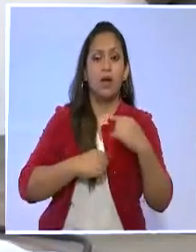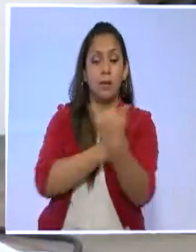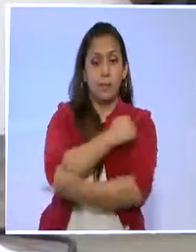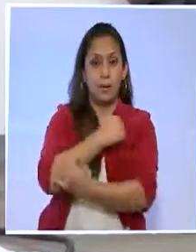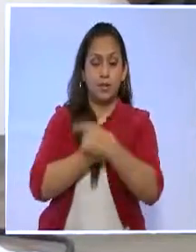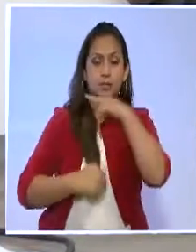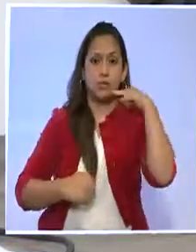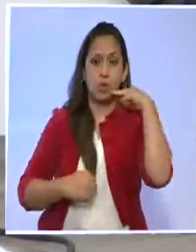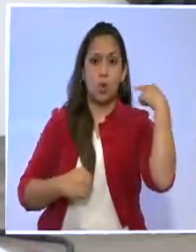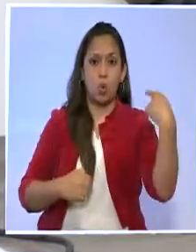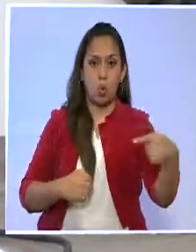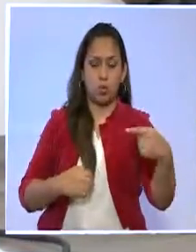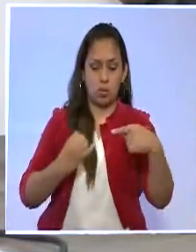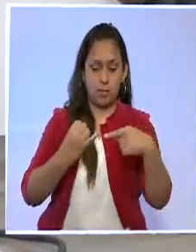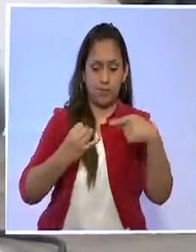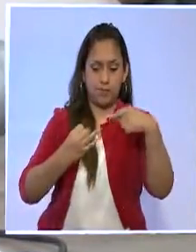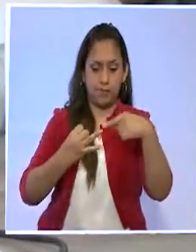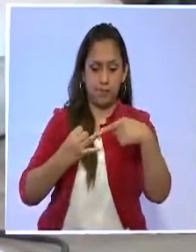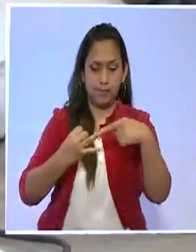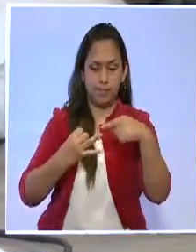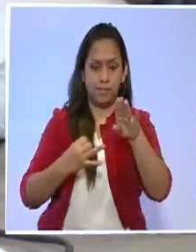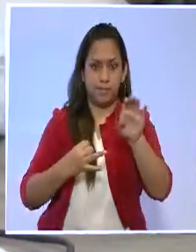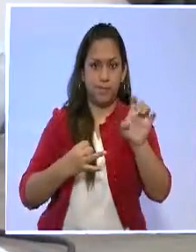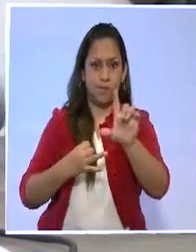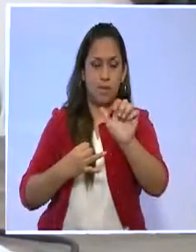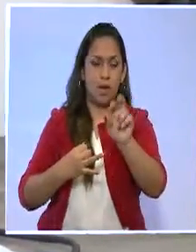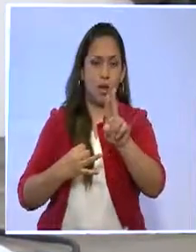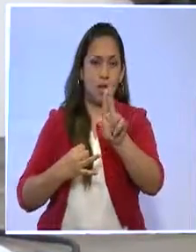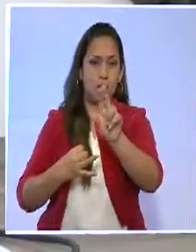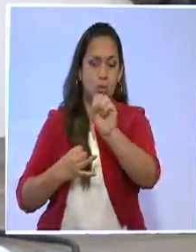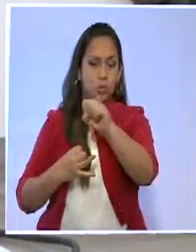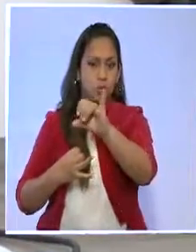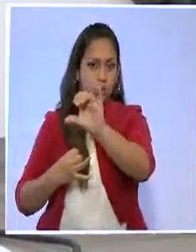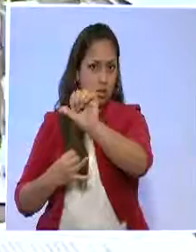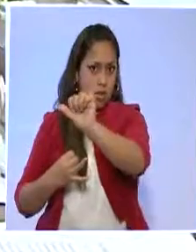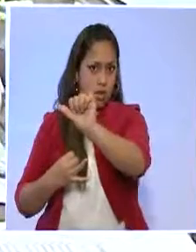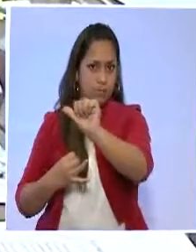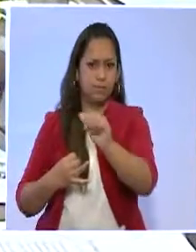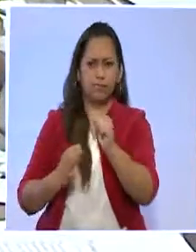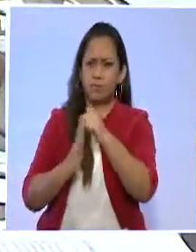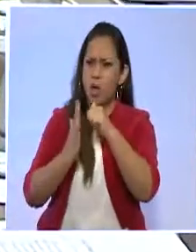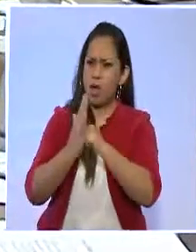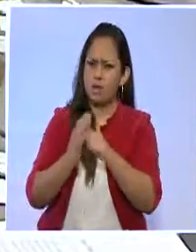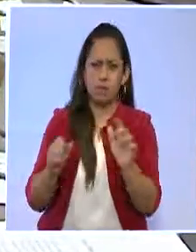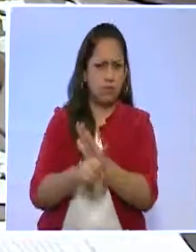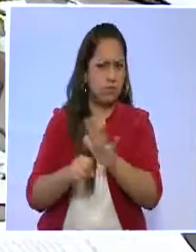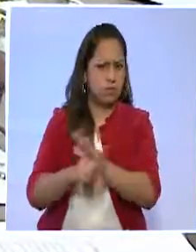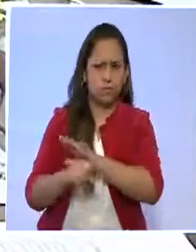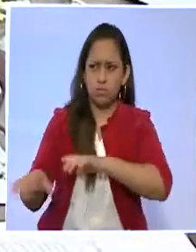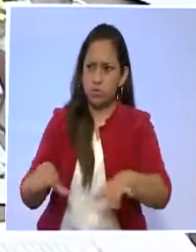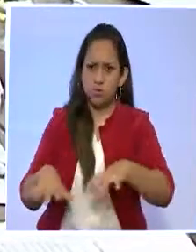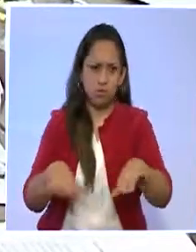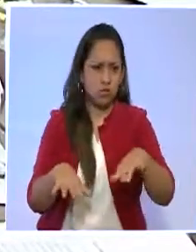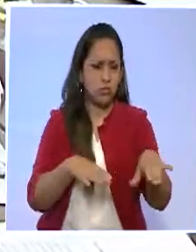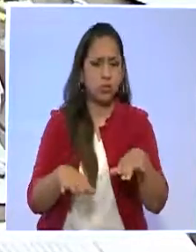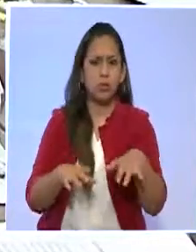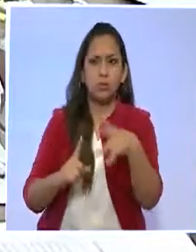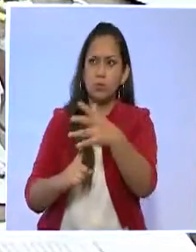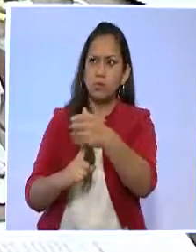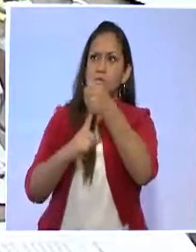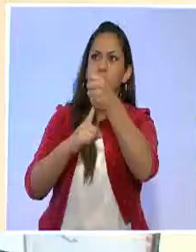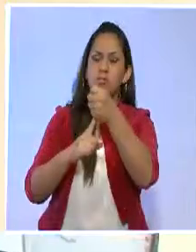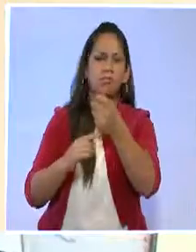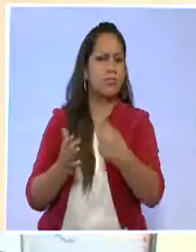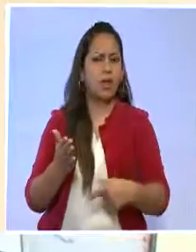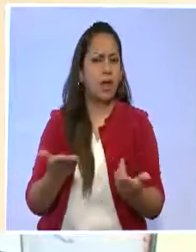tuvo una agenda muy apretada cuáles fueron los puntos más destacados y los logros que se obtuvo de este viaje